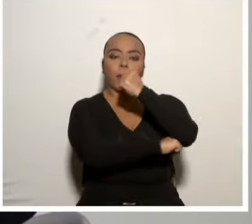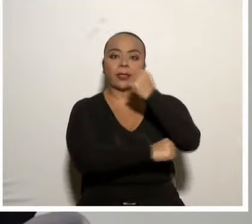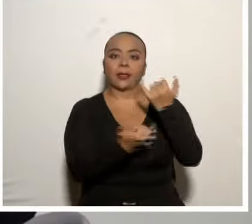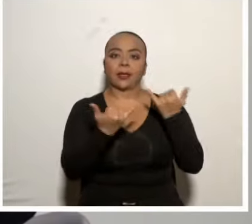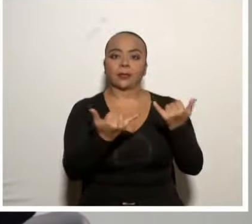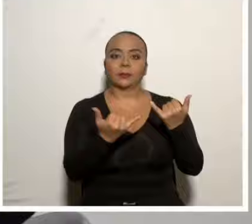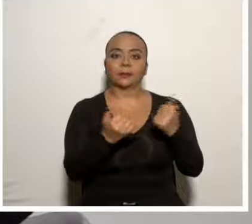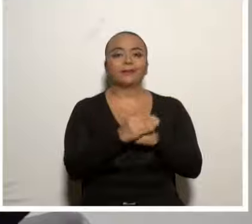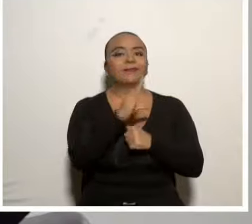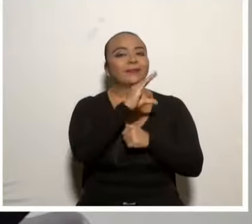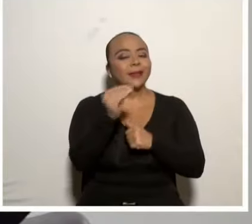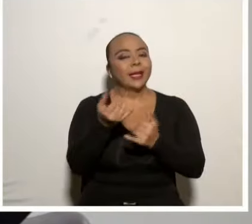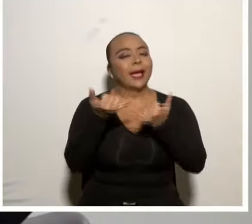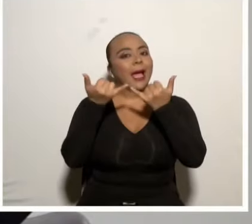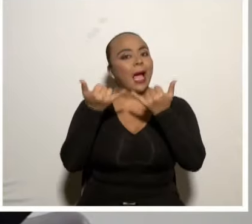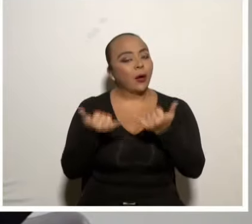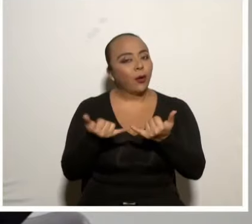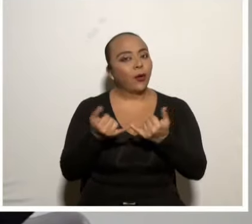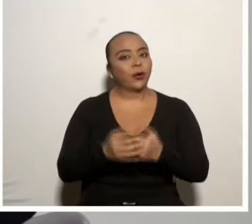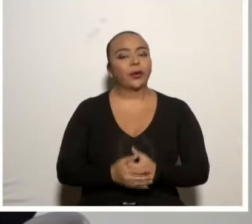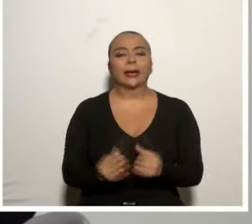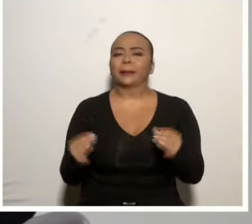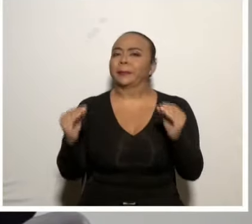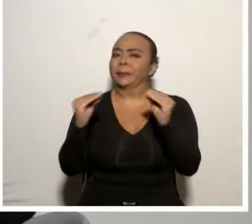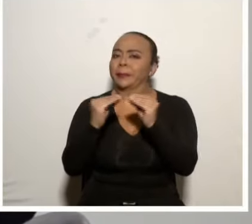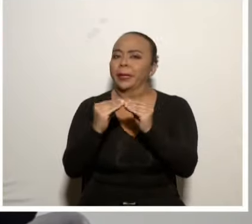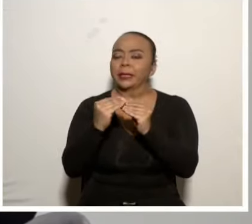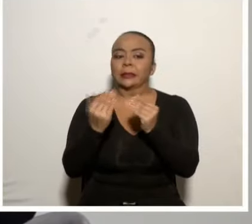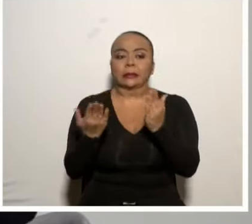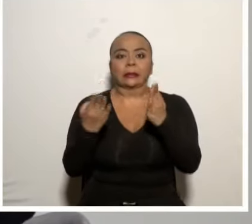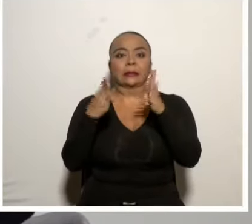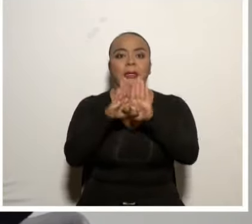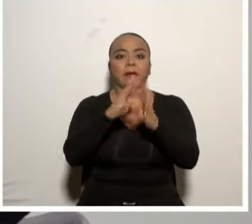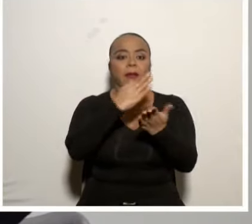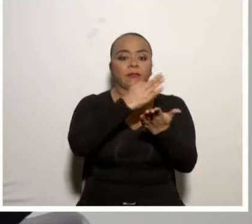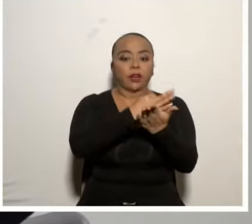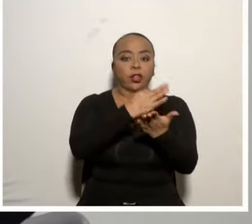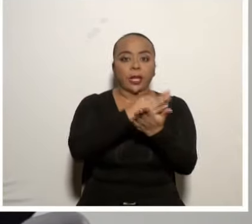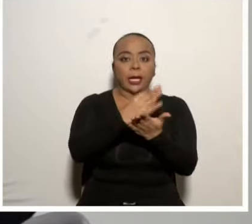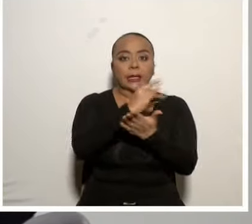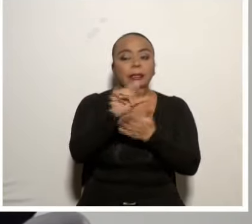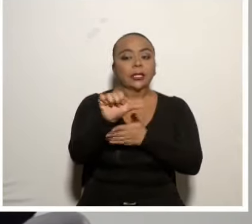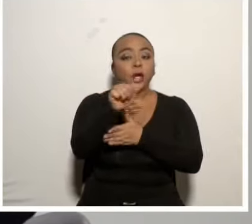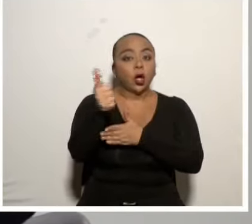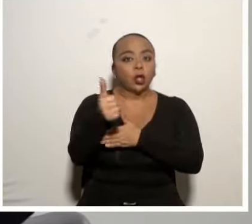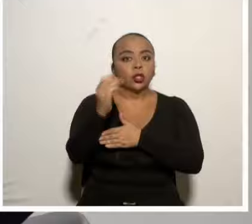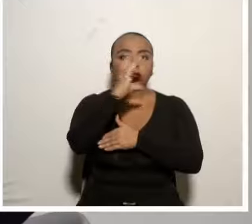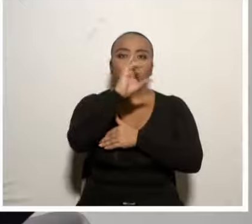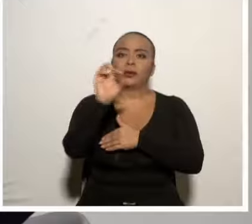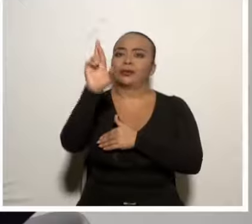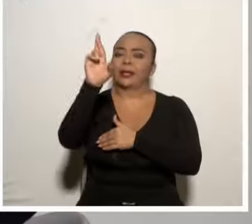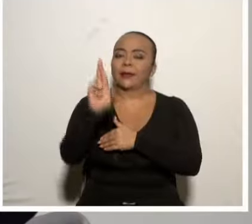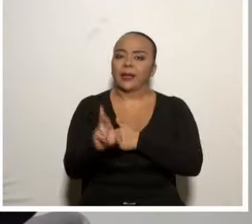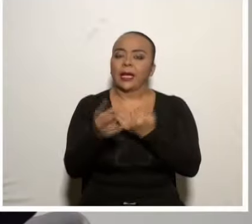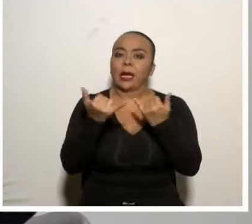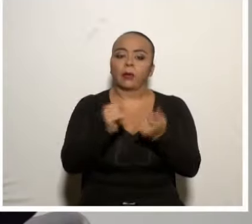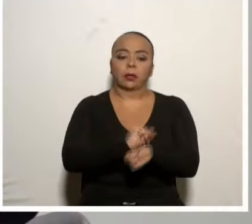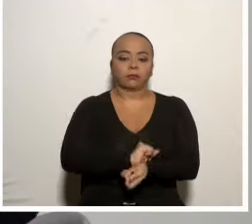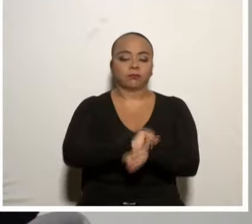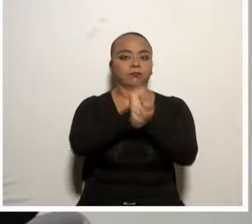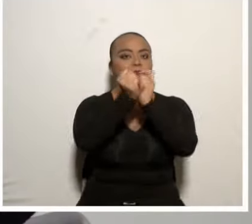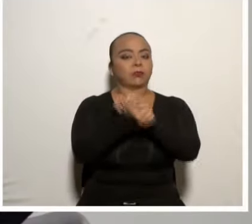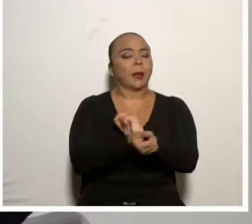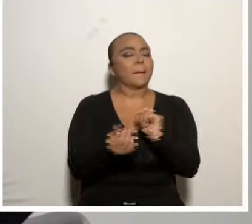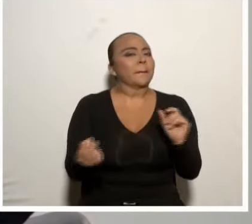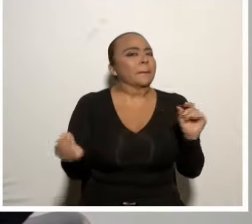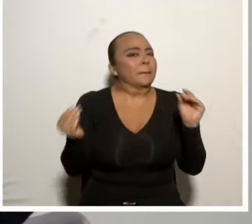momento y sobre todo ahora que con el cierre de fronteras y otros se han dado, Costa Rica se ha convertido